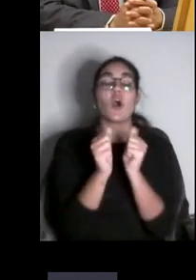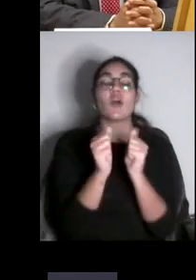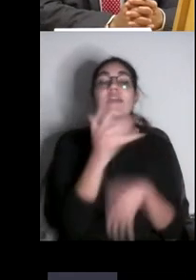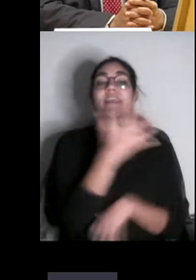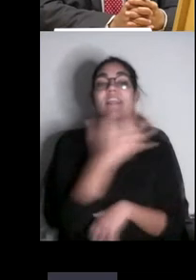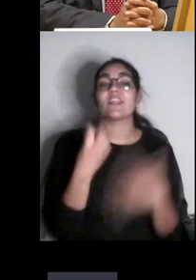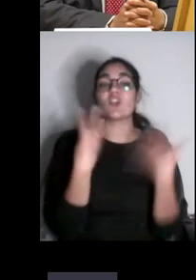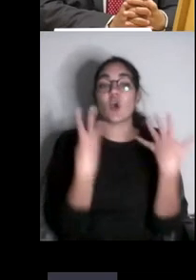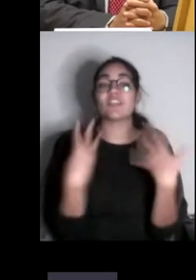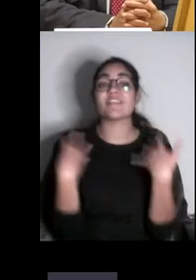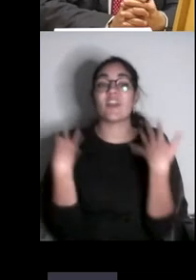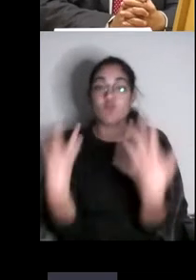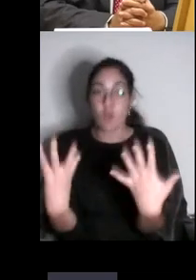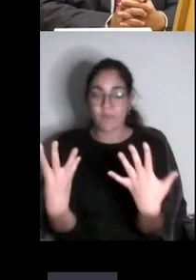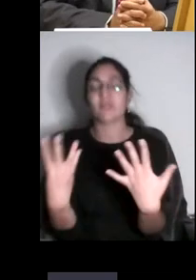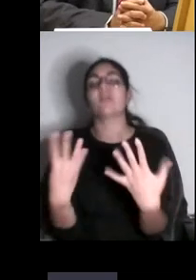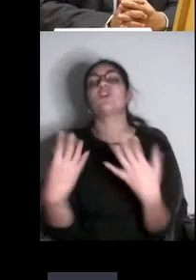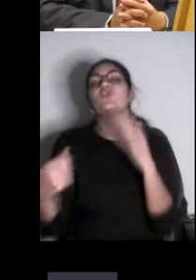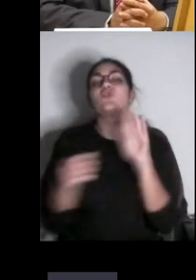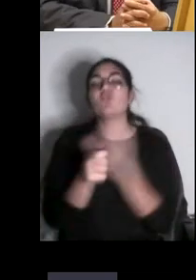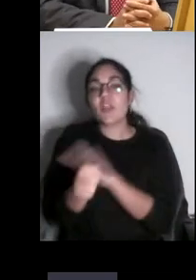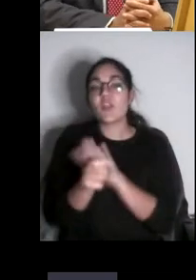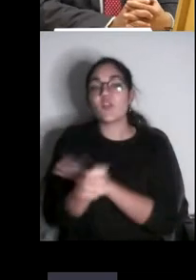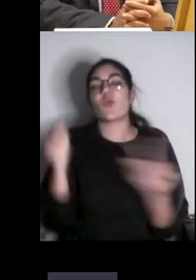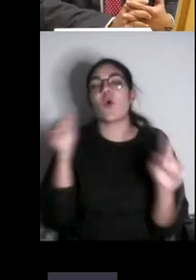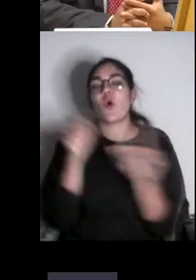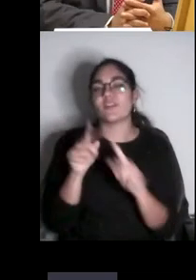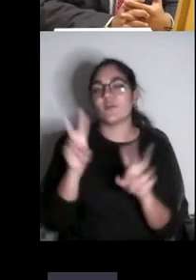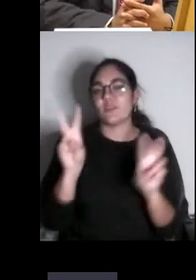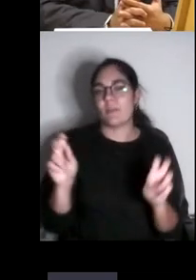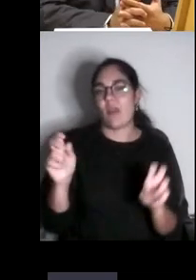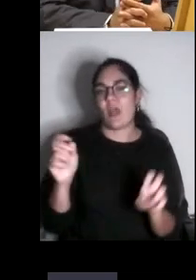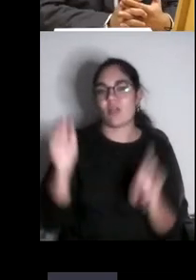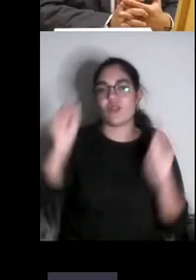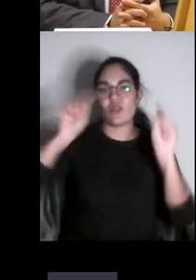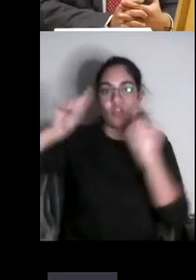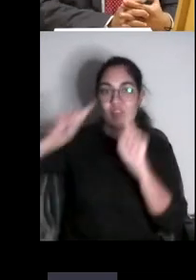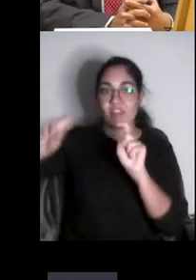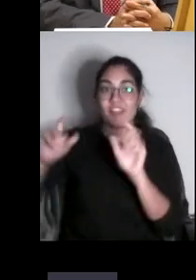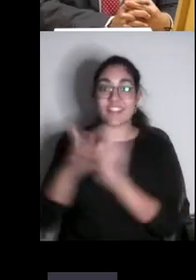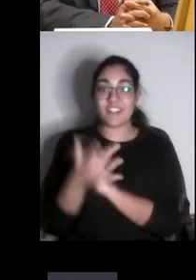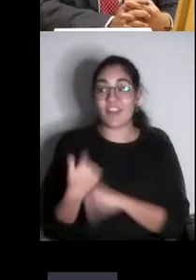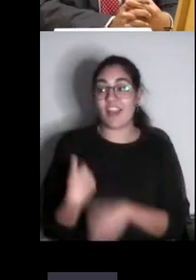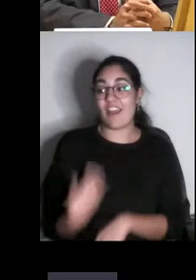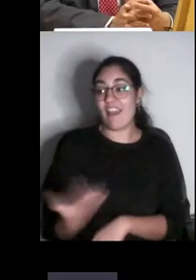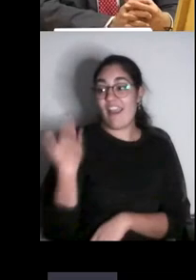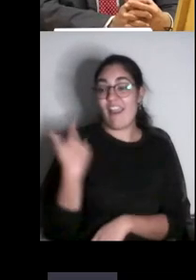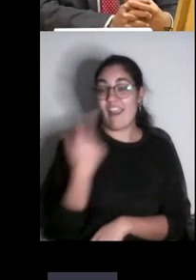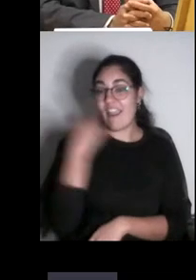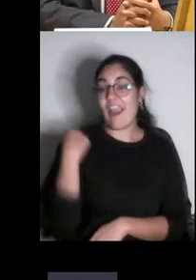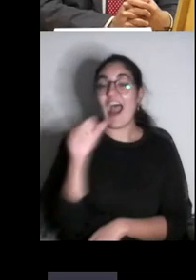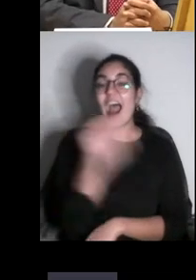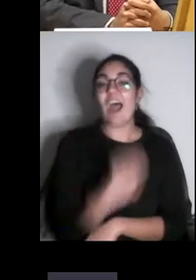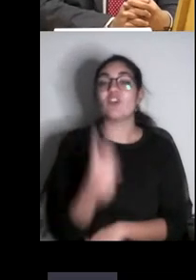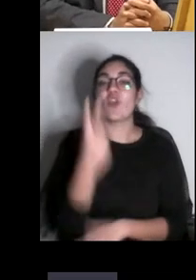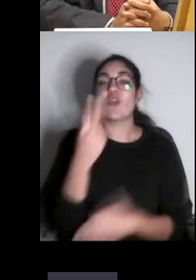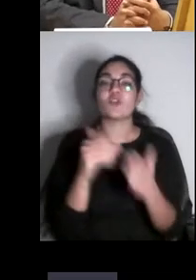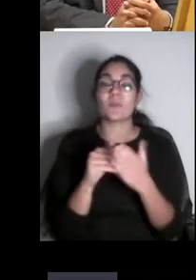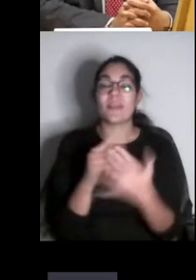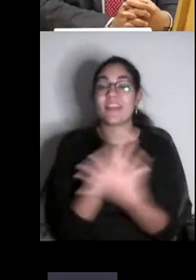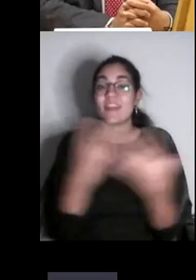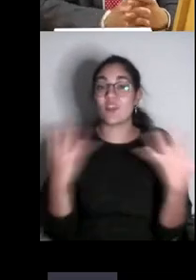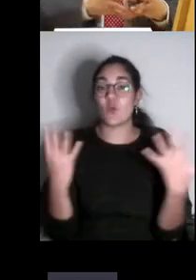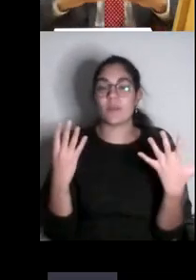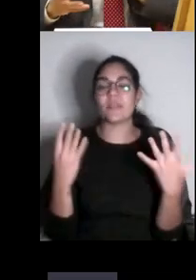solicitudes en este en Docentia 2020, son bueno, más del doble que en 2019, que fueron